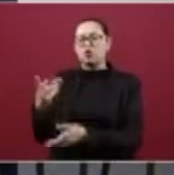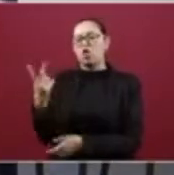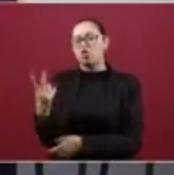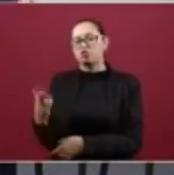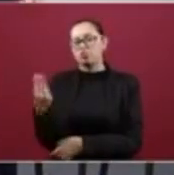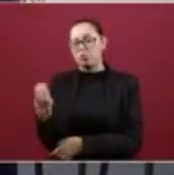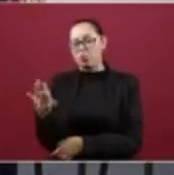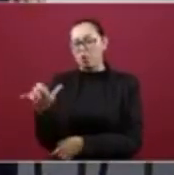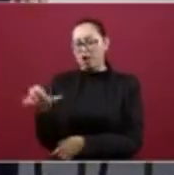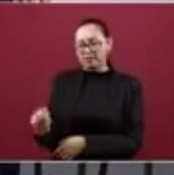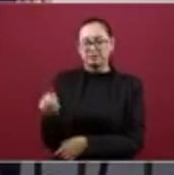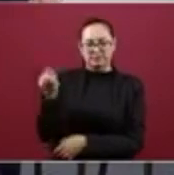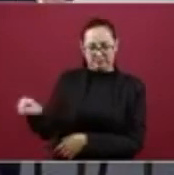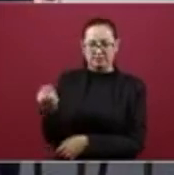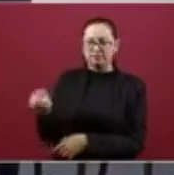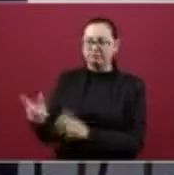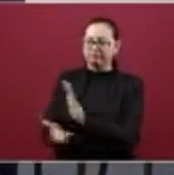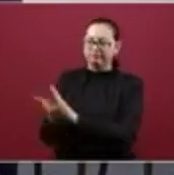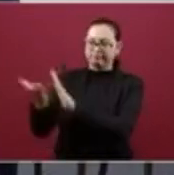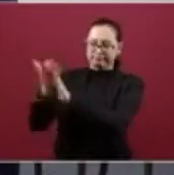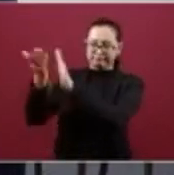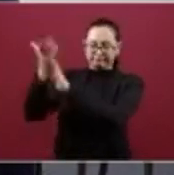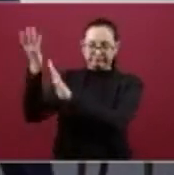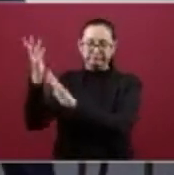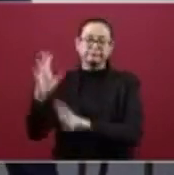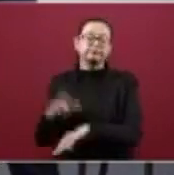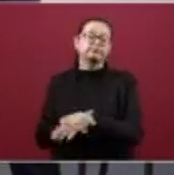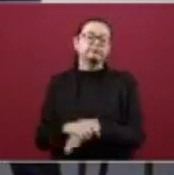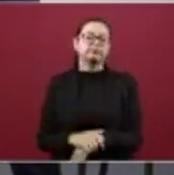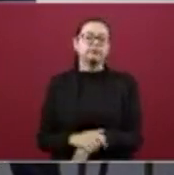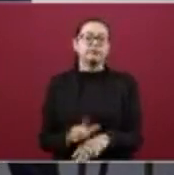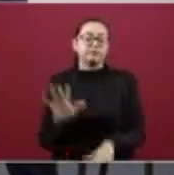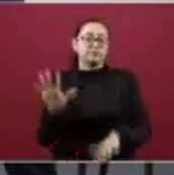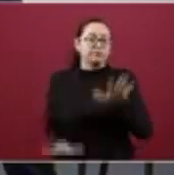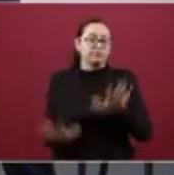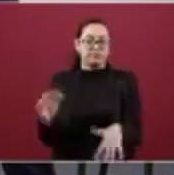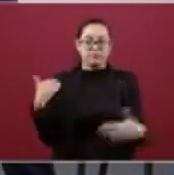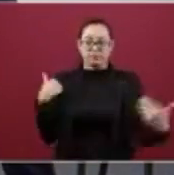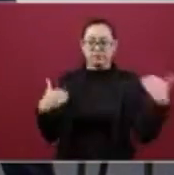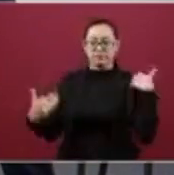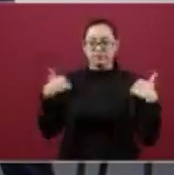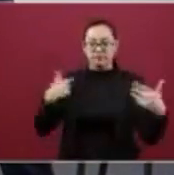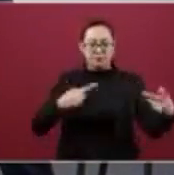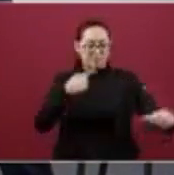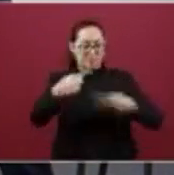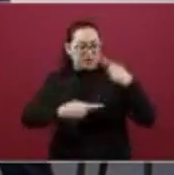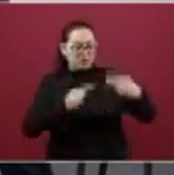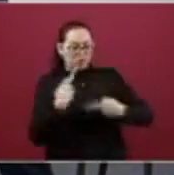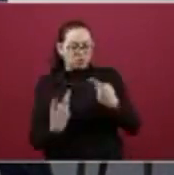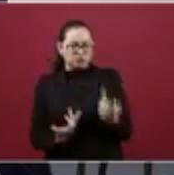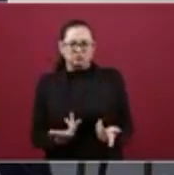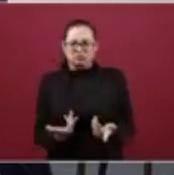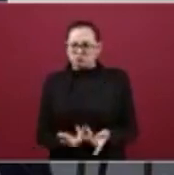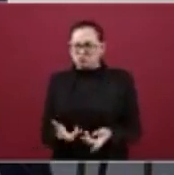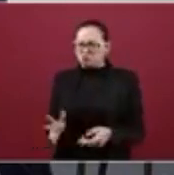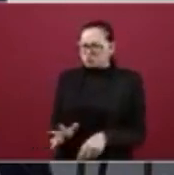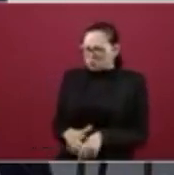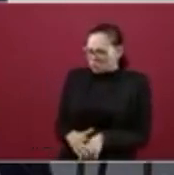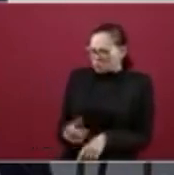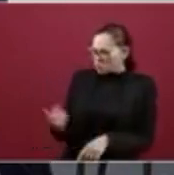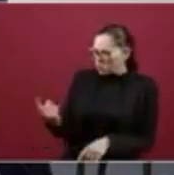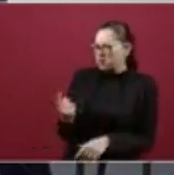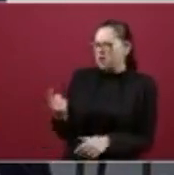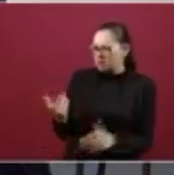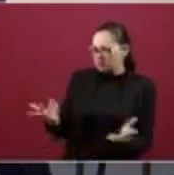comento, porque a veces nos han preguntado que por qué lo vamos a hacer o que no es